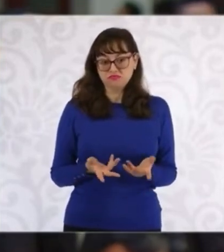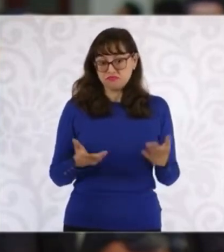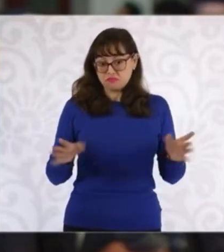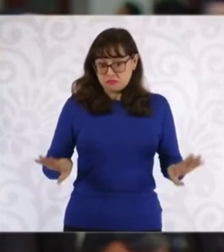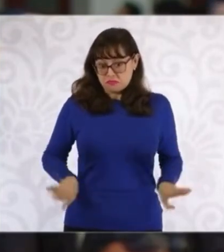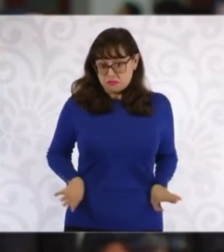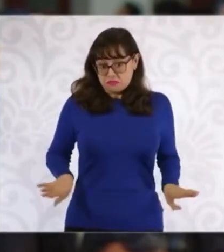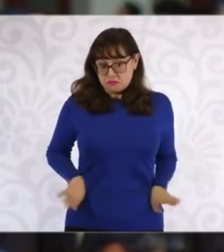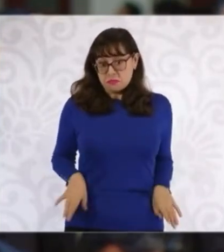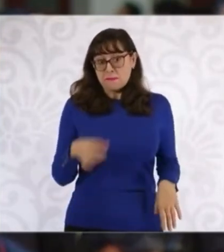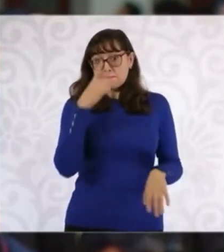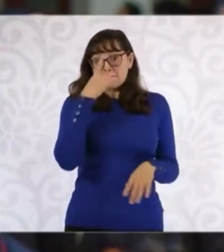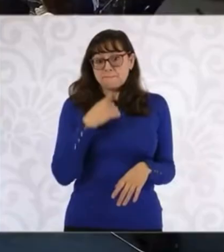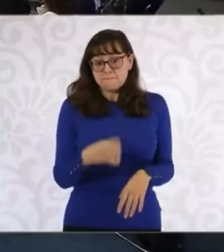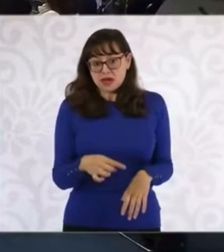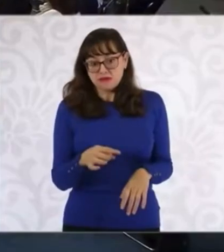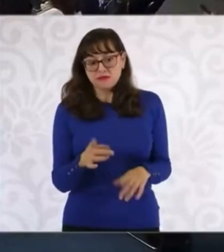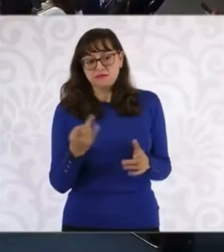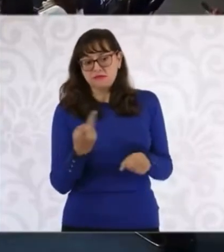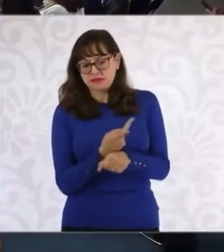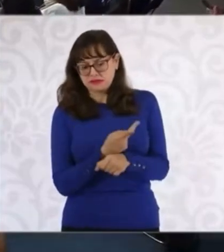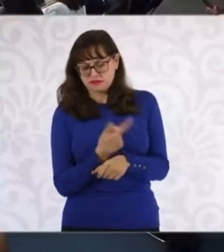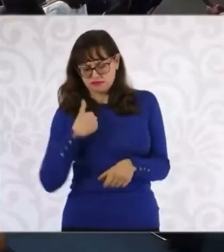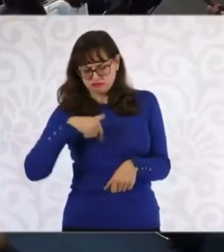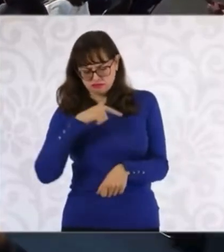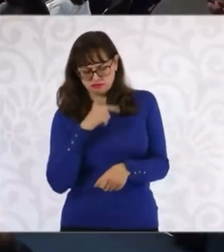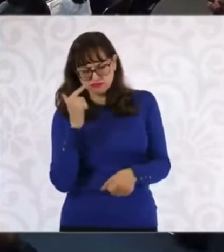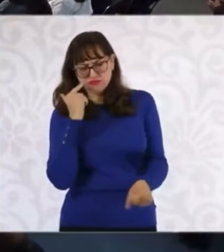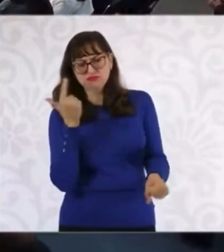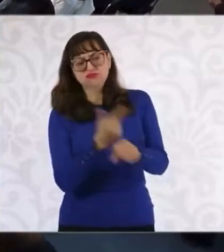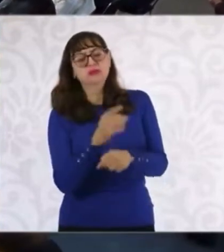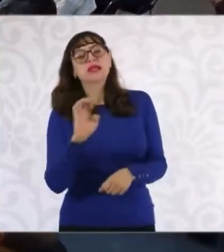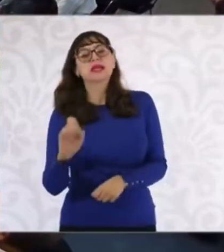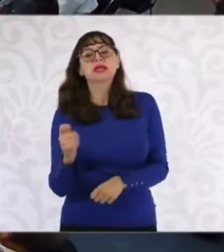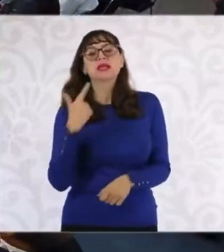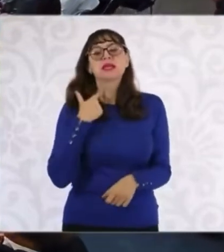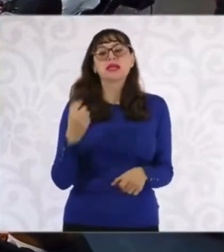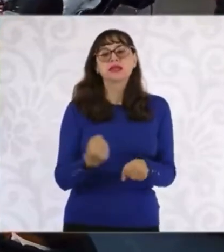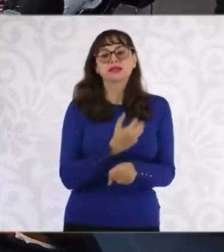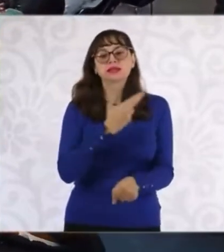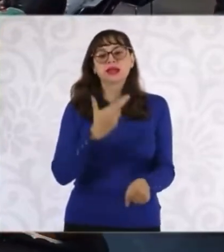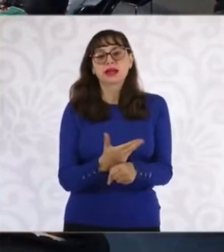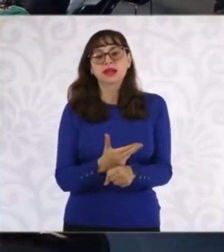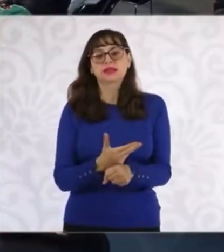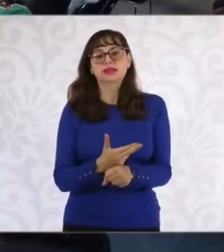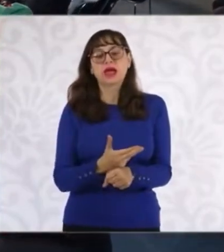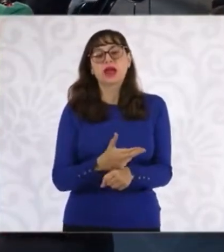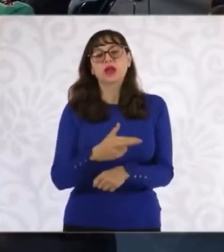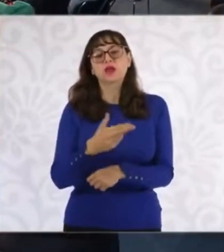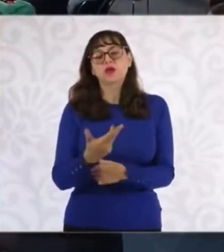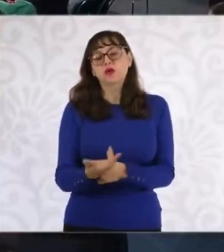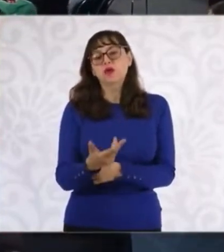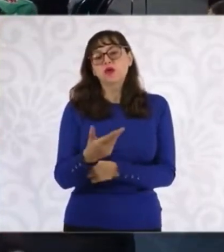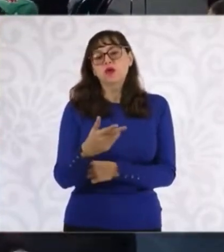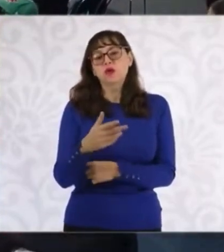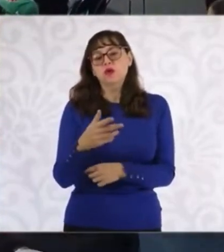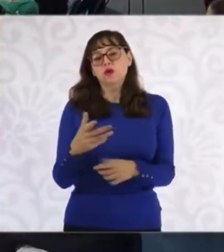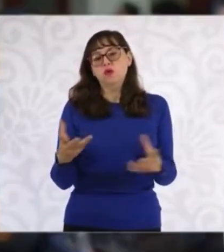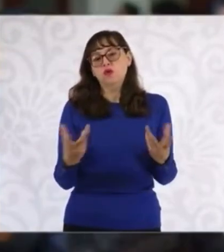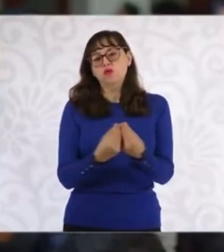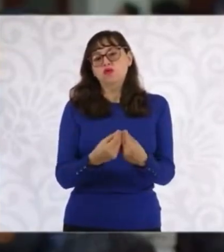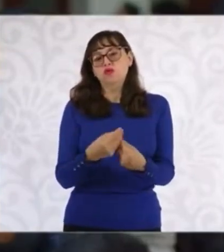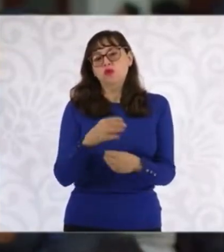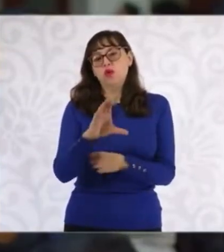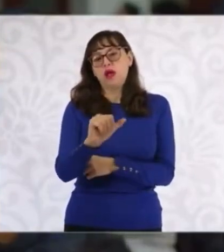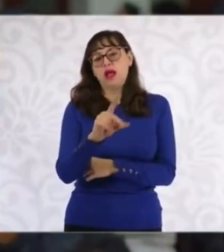nuestra redacción ha llamado mucho la atención y es el caso del exsecretario particular de Felipe Calderón Hinojosa, Roberto Gil Suart, quien ha